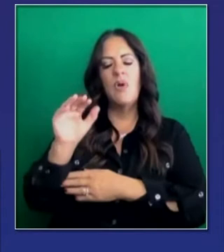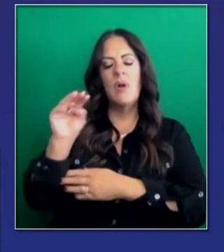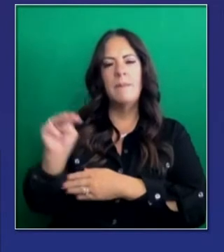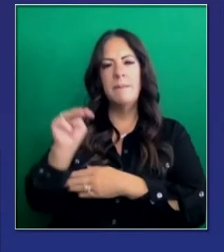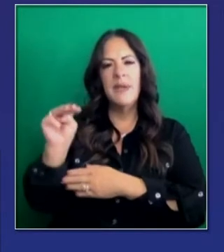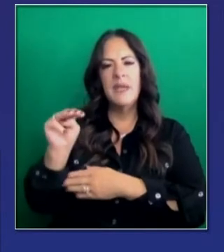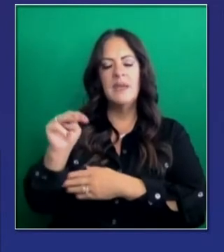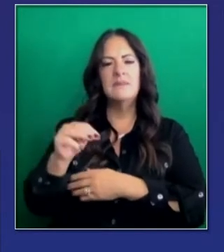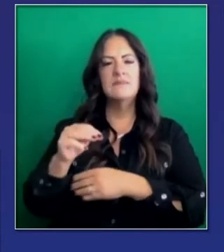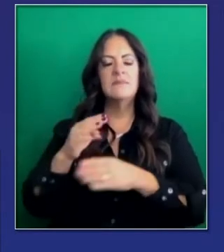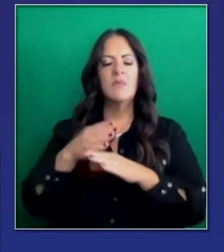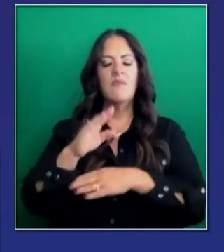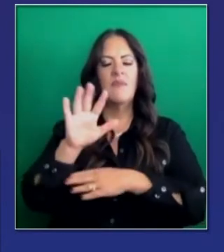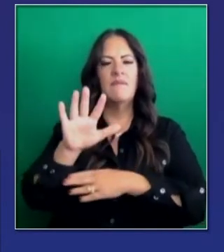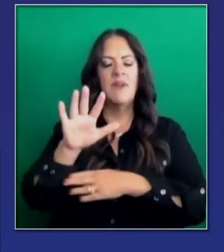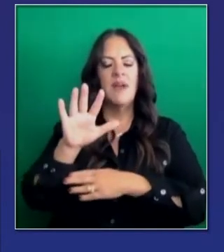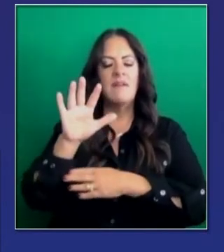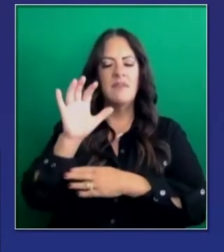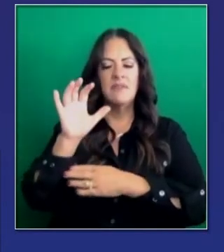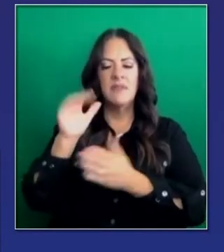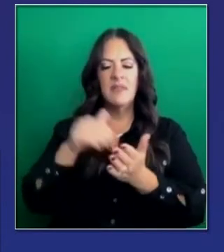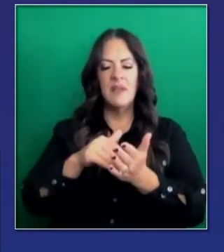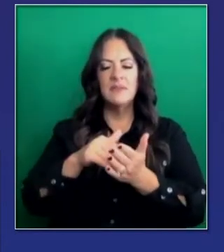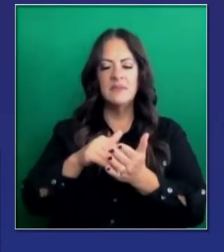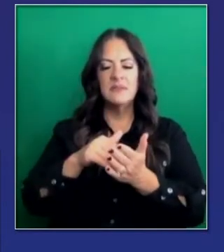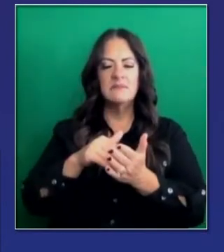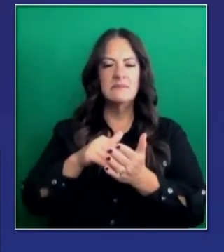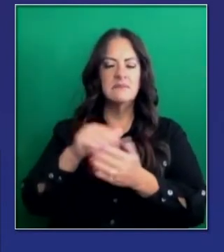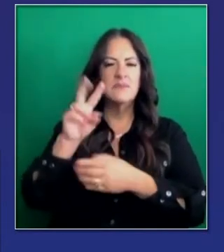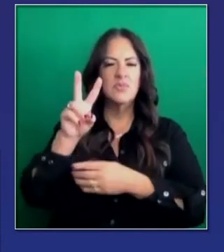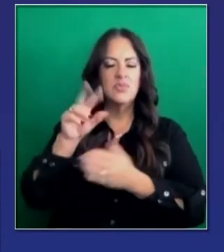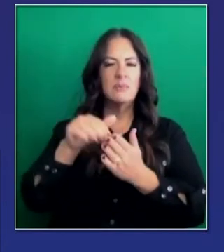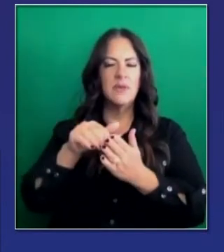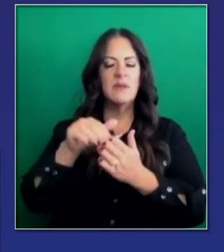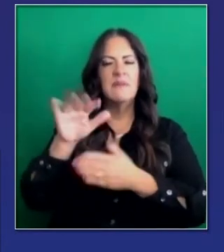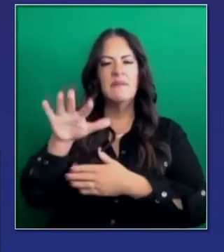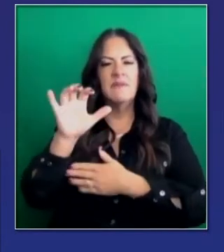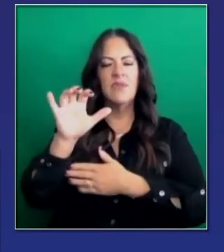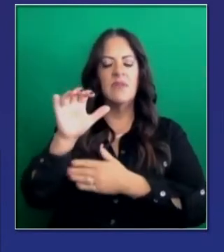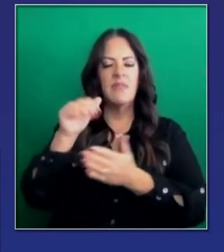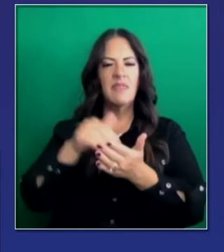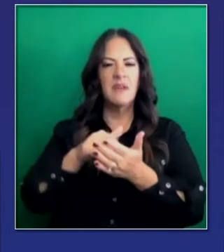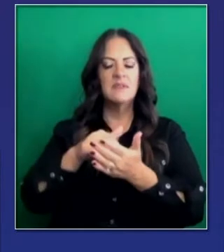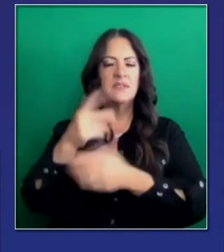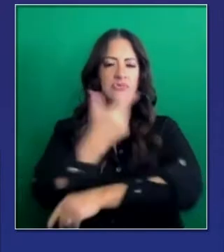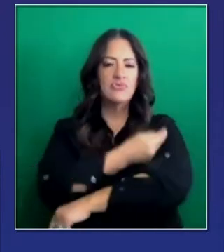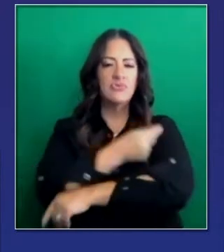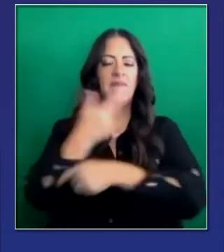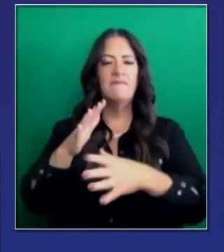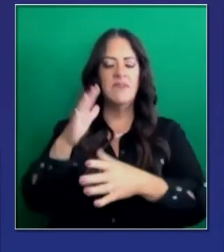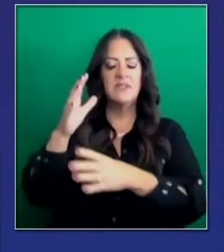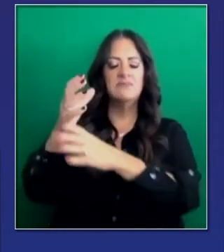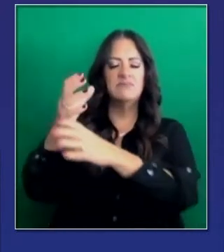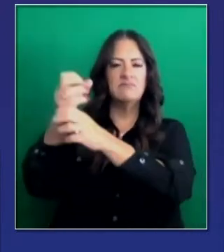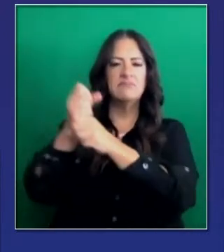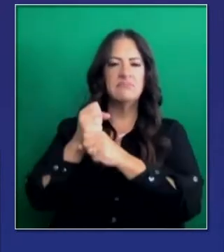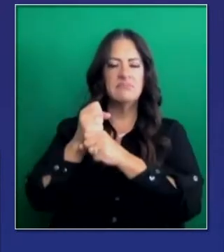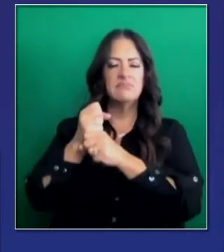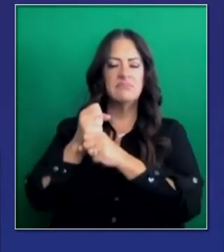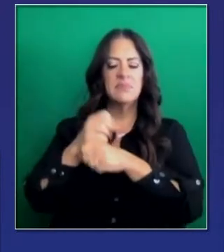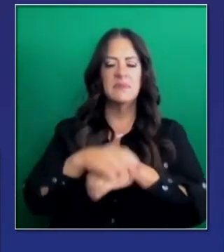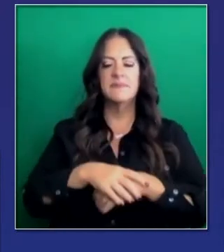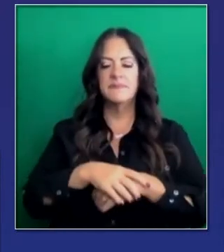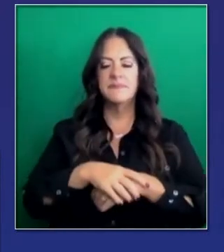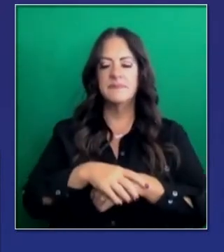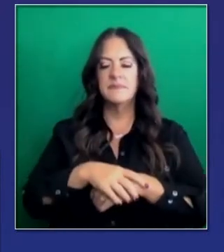2.5 millones de dosis han sido enviadas es lo que hemos recibido hasta la fecha de hoy estamos cerca de